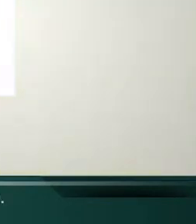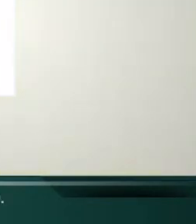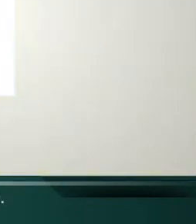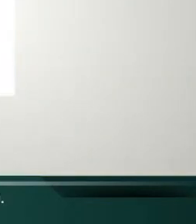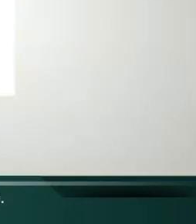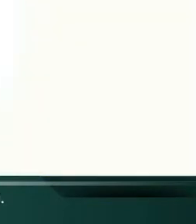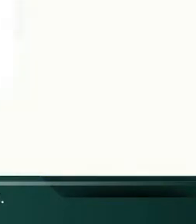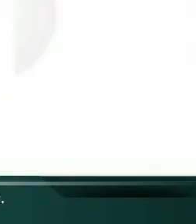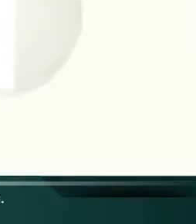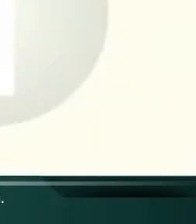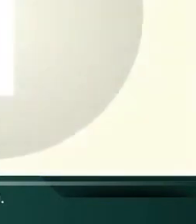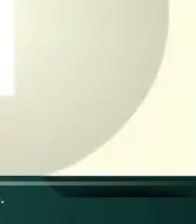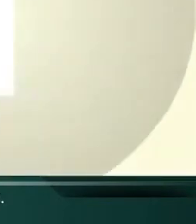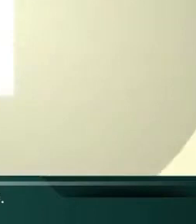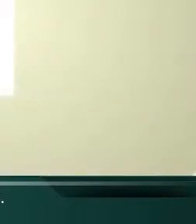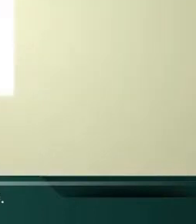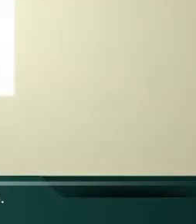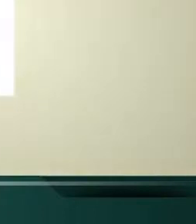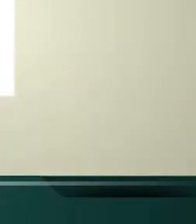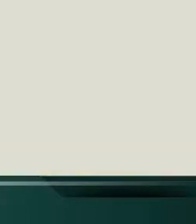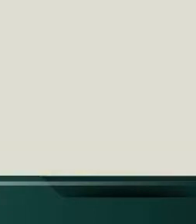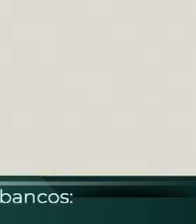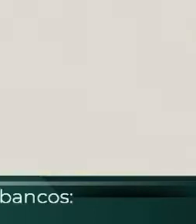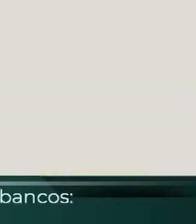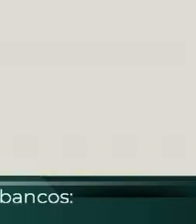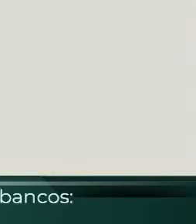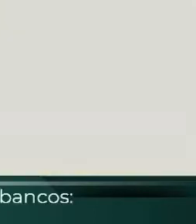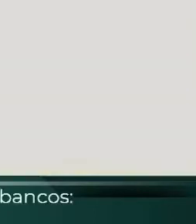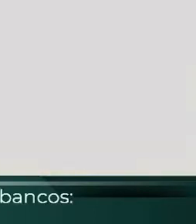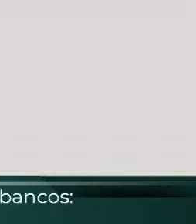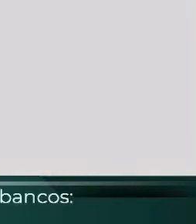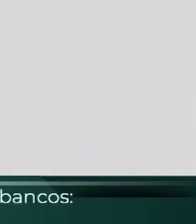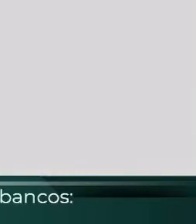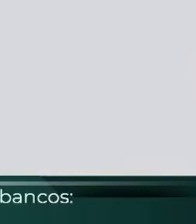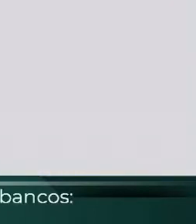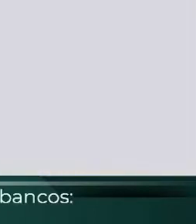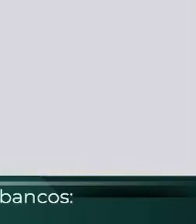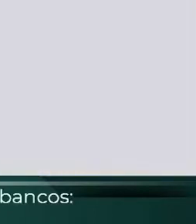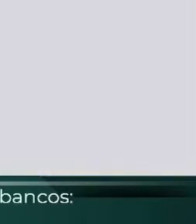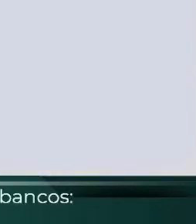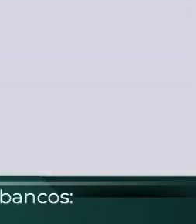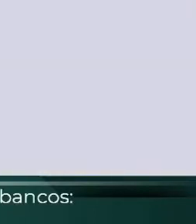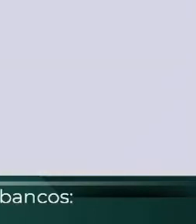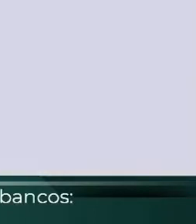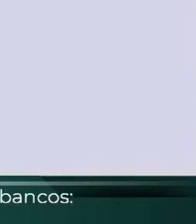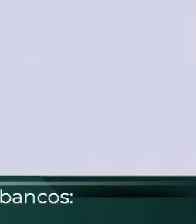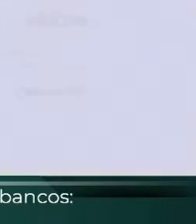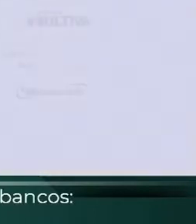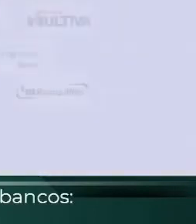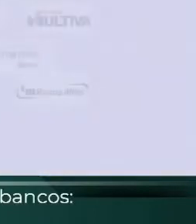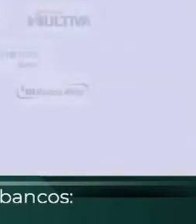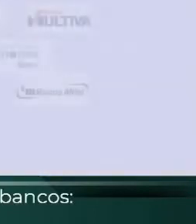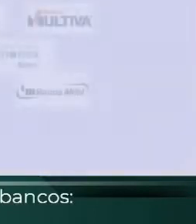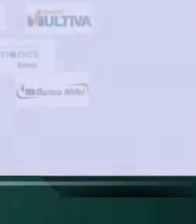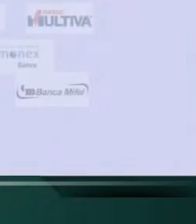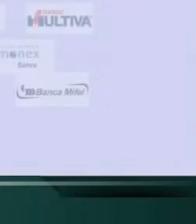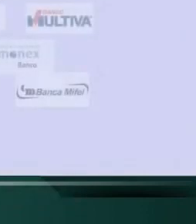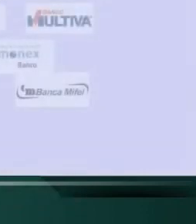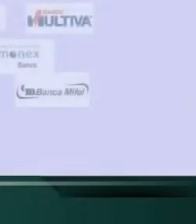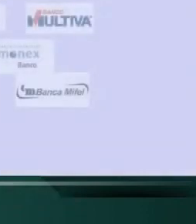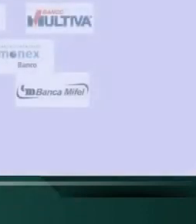la necesitarás para acudir al banco. Con tu hoja de ayuda en mano, acude a uno de los siguientes